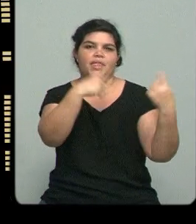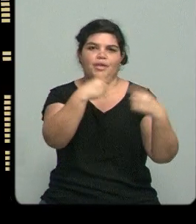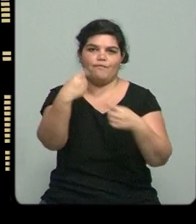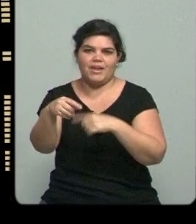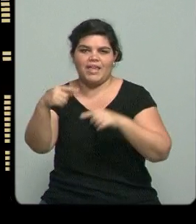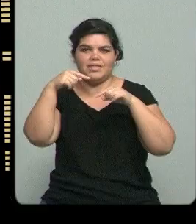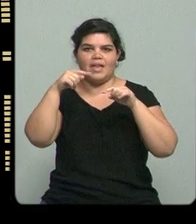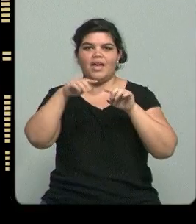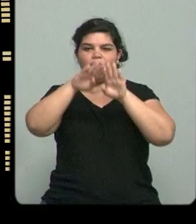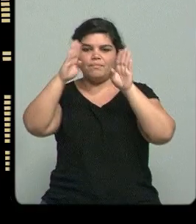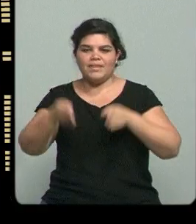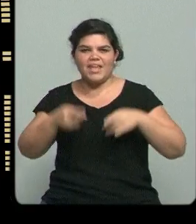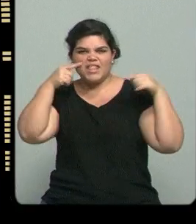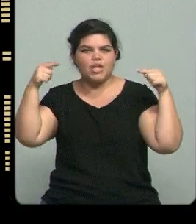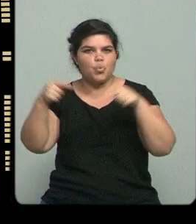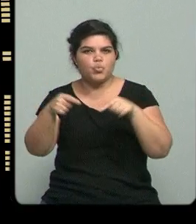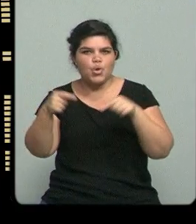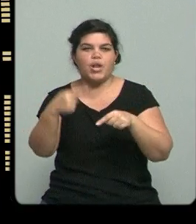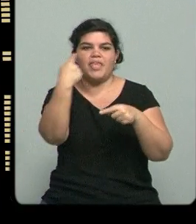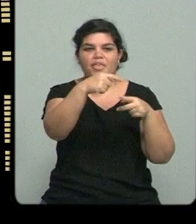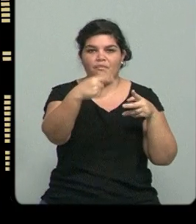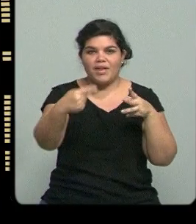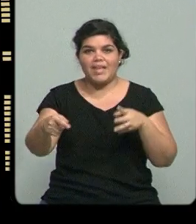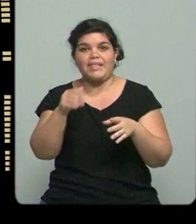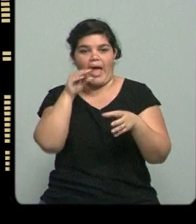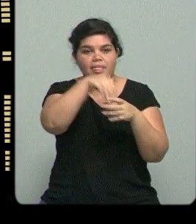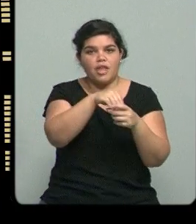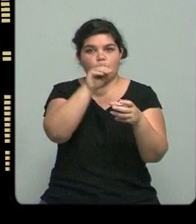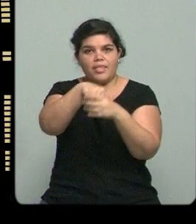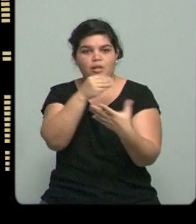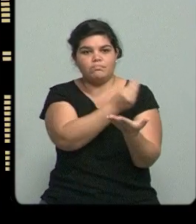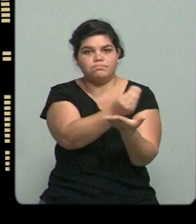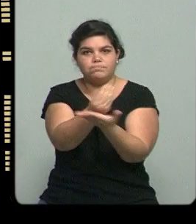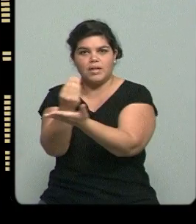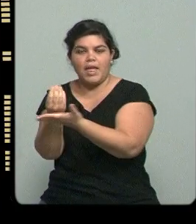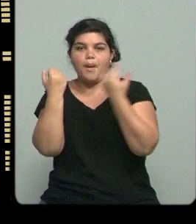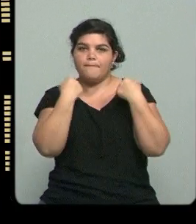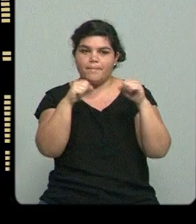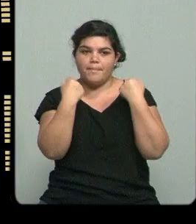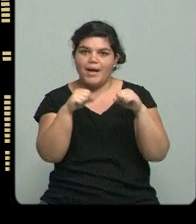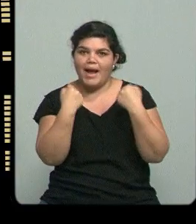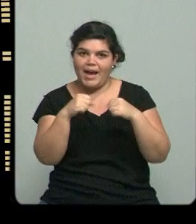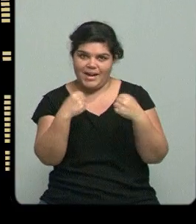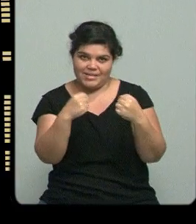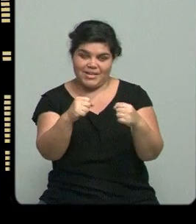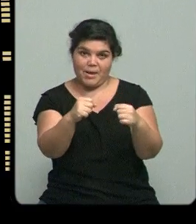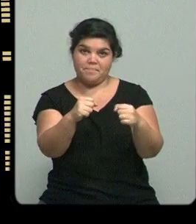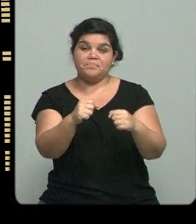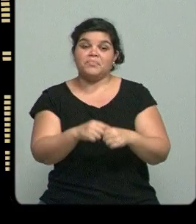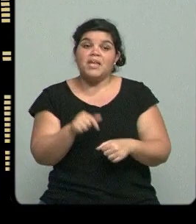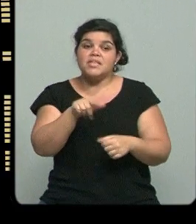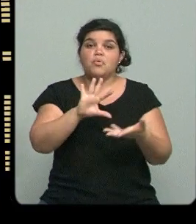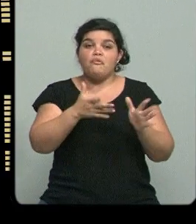distintas instituciones del medio. Así es que en este sentido lo que buscamos es que ya con